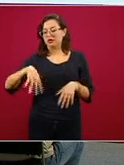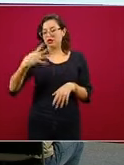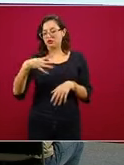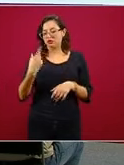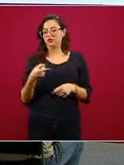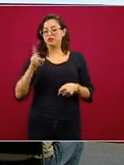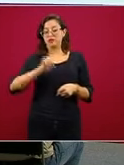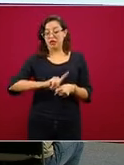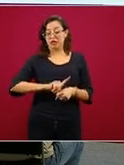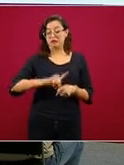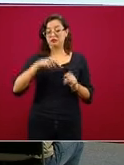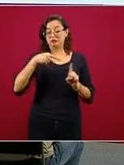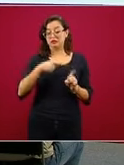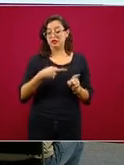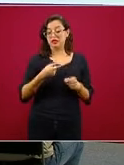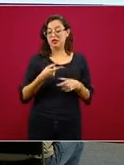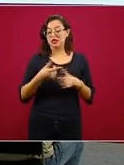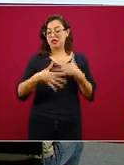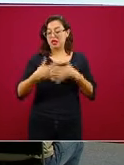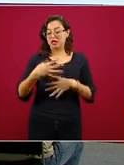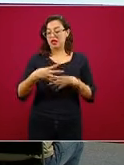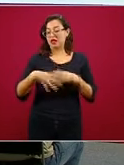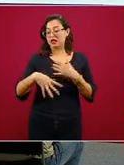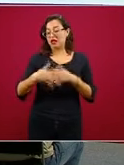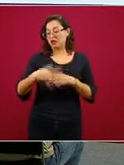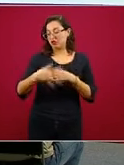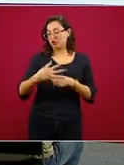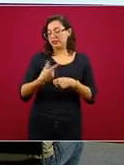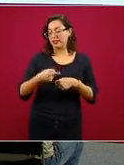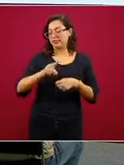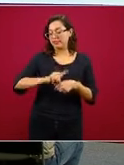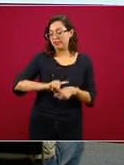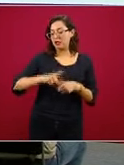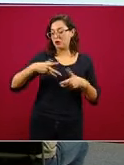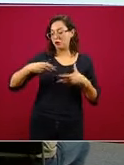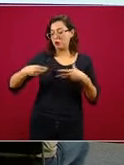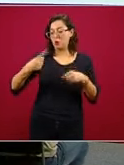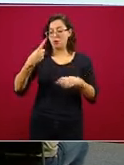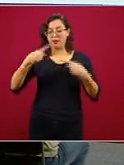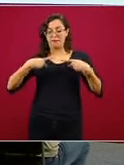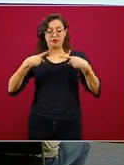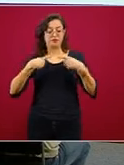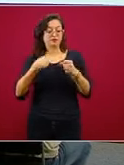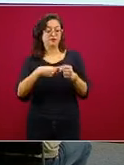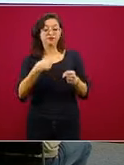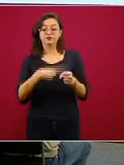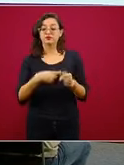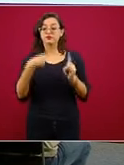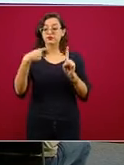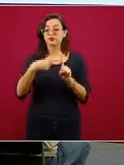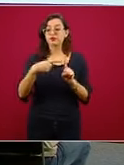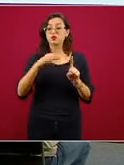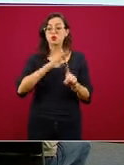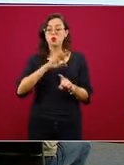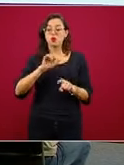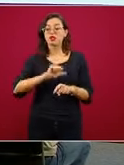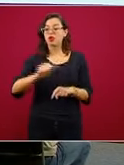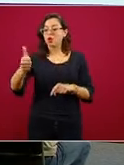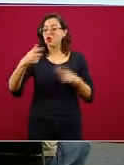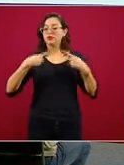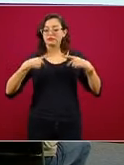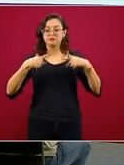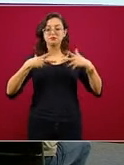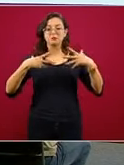días. Entonces, cada 14 días, una persona que esté con COVID, en promedio, va a contagiar a